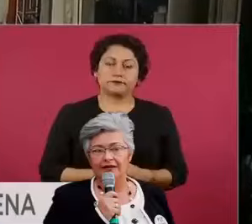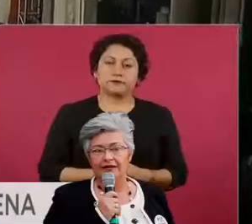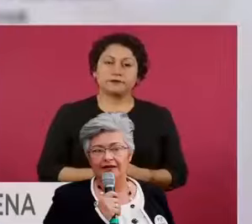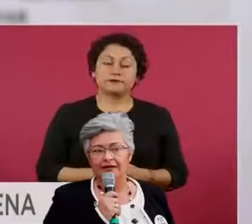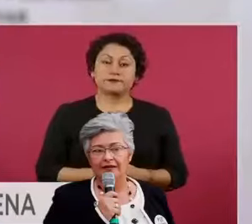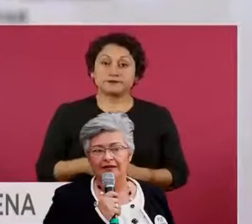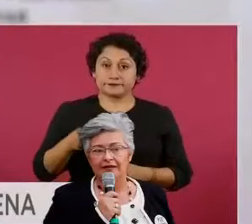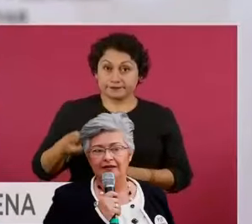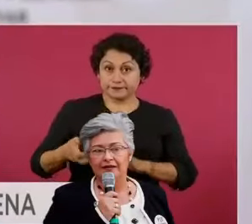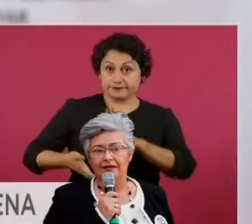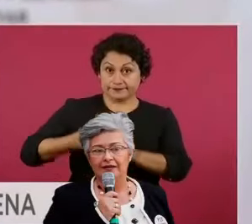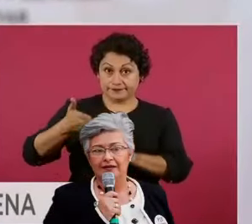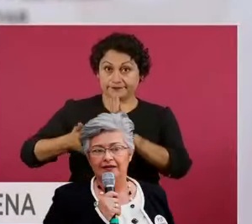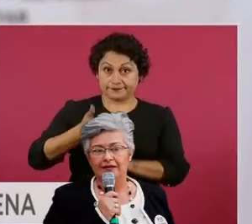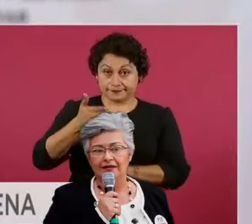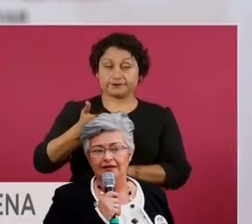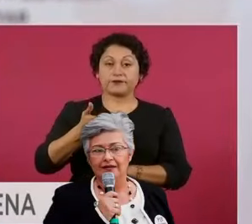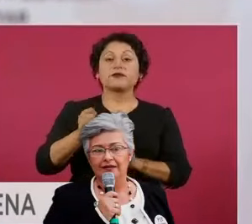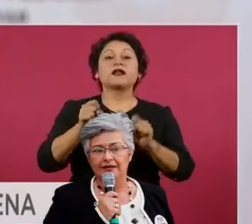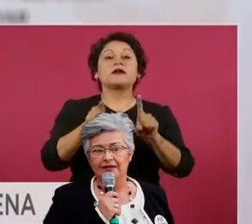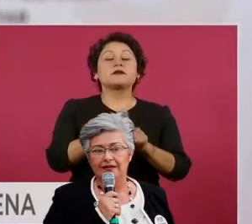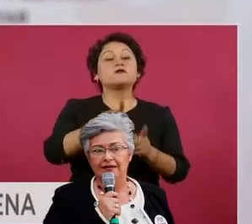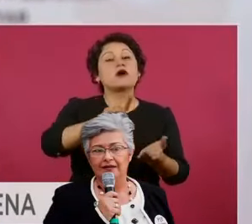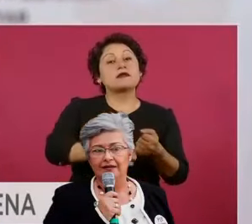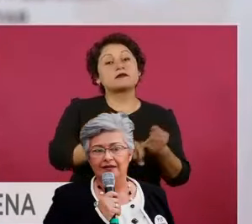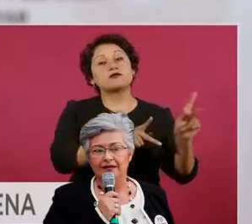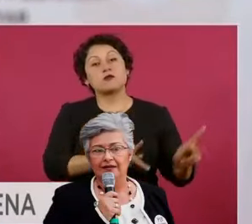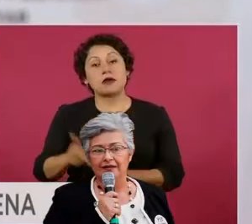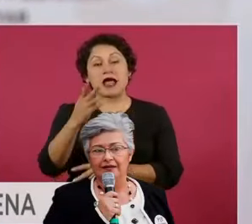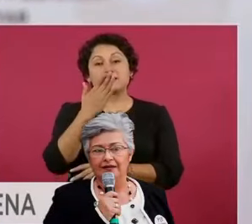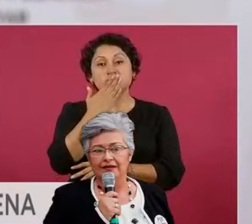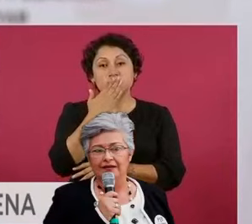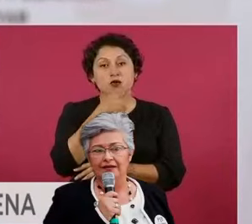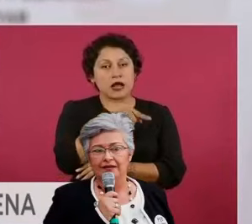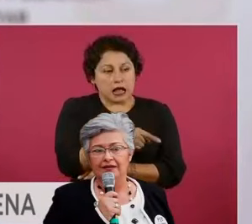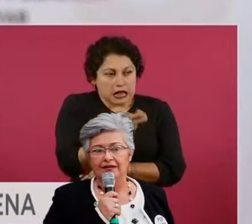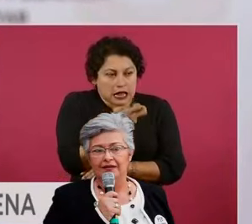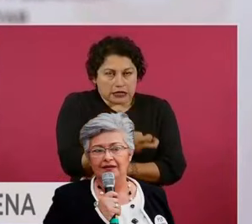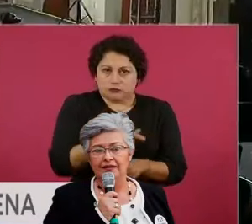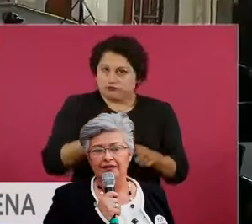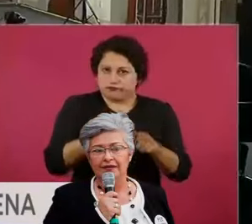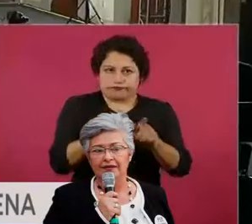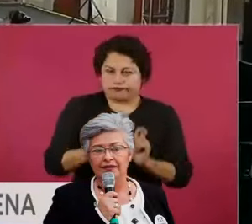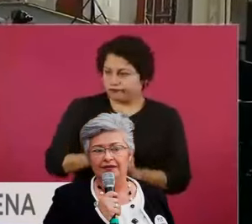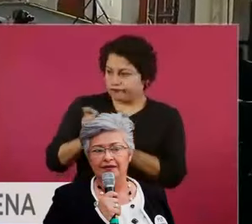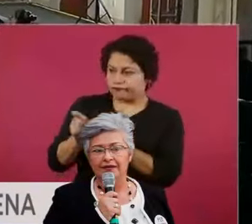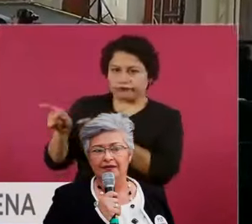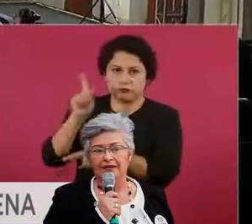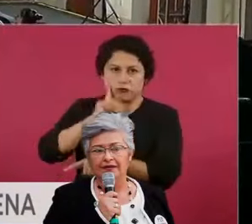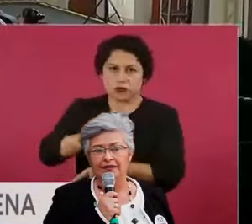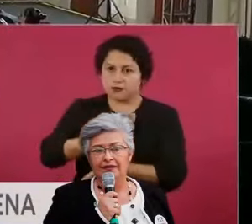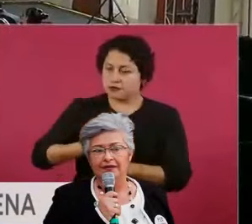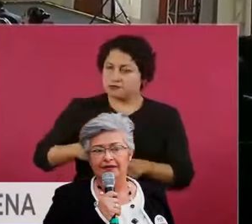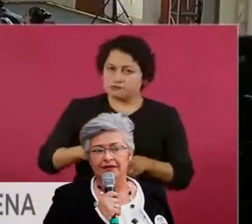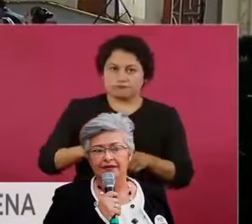sin capacidad, sin conocimiento, y que desgraciadamente es la temática. Y es lo que quieren